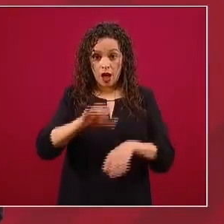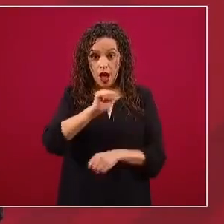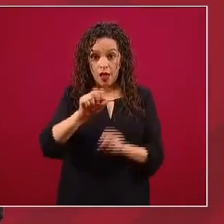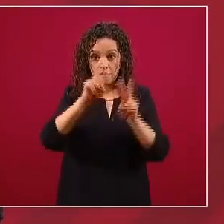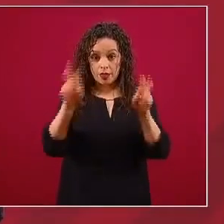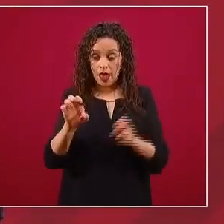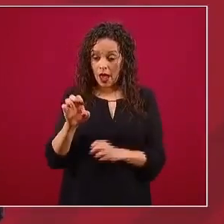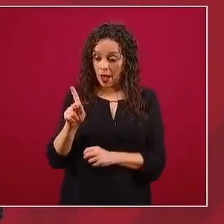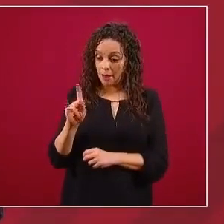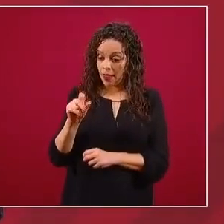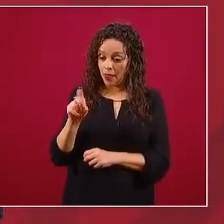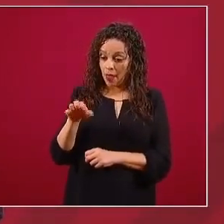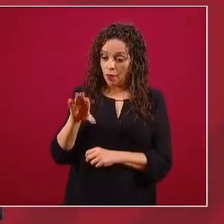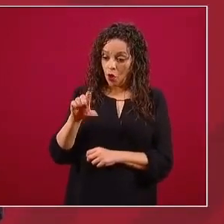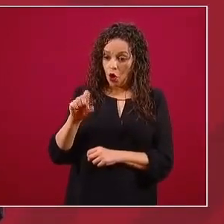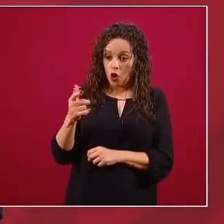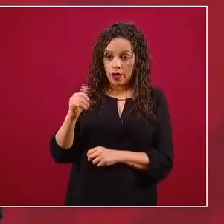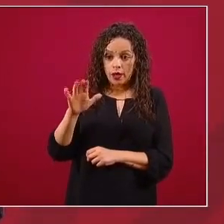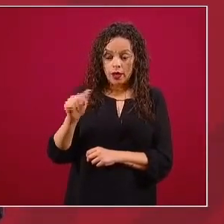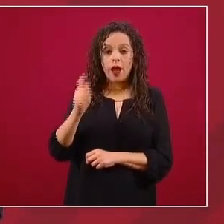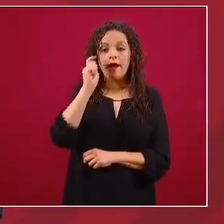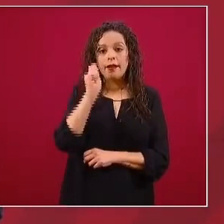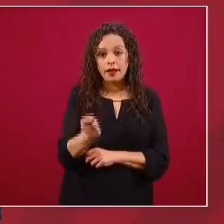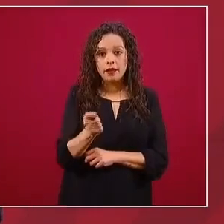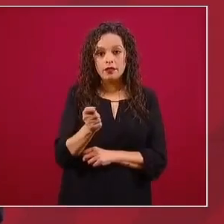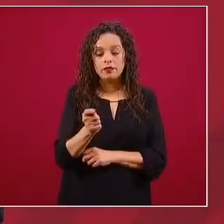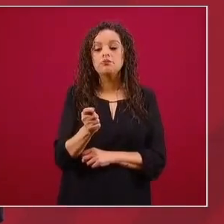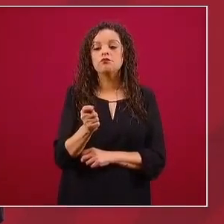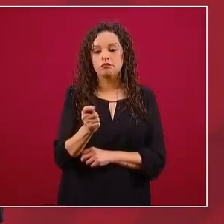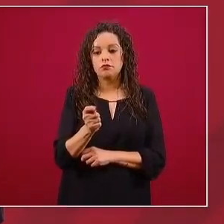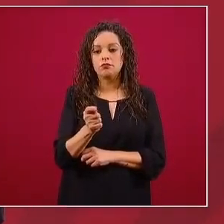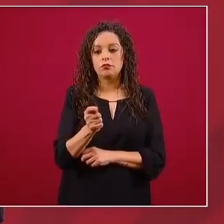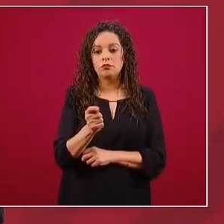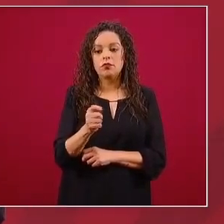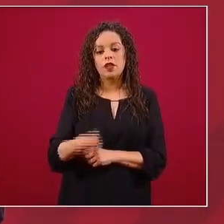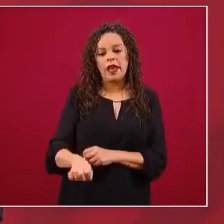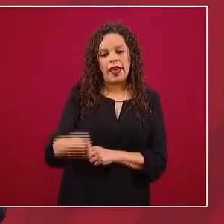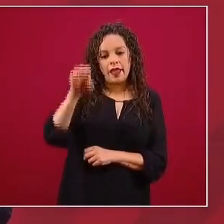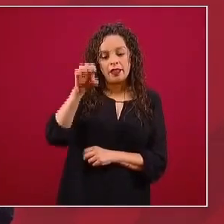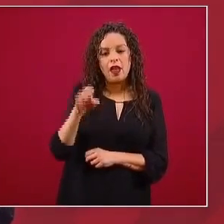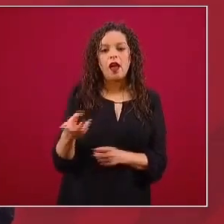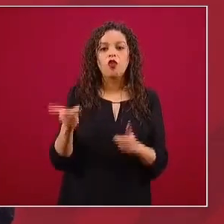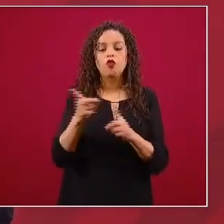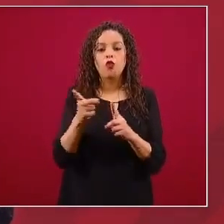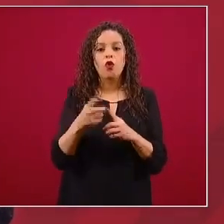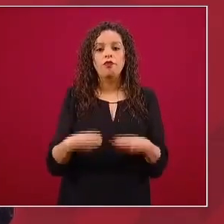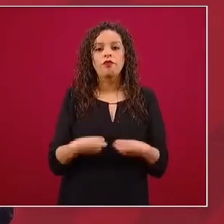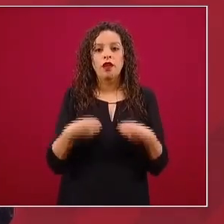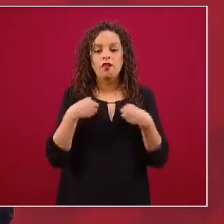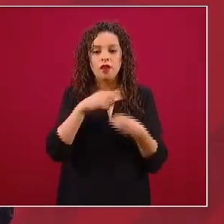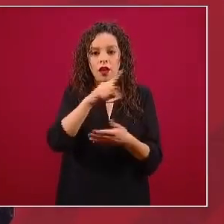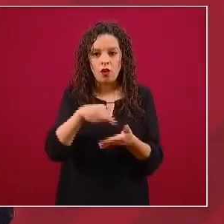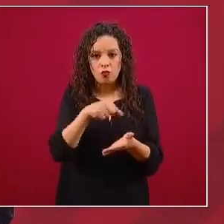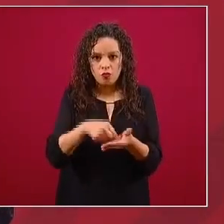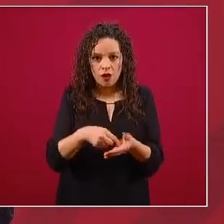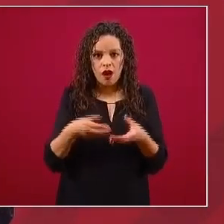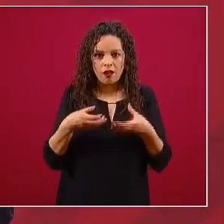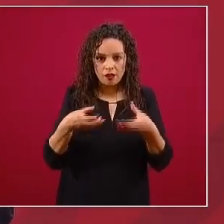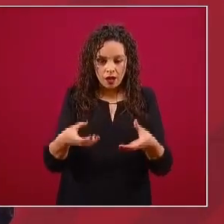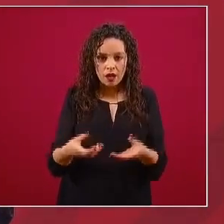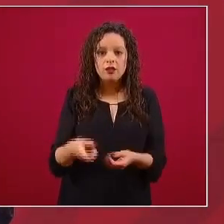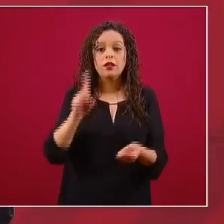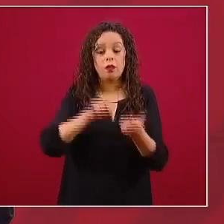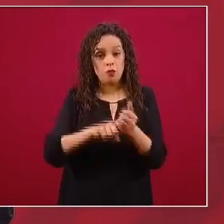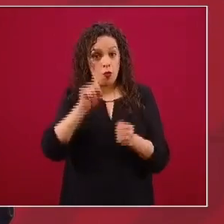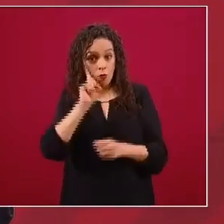desde luego características demográficas de las personas, qué edad tienen, dónde viven, qué sexo